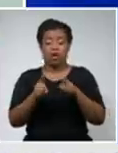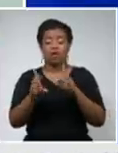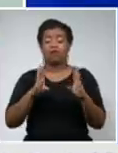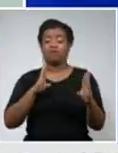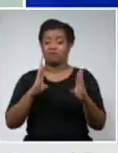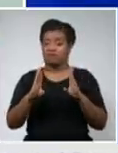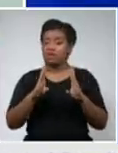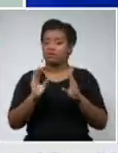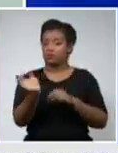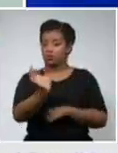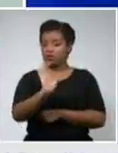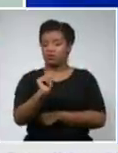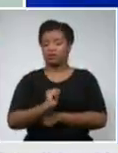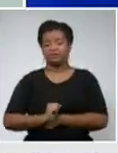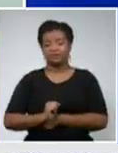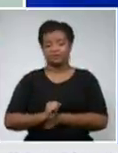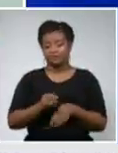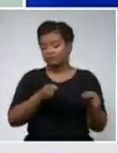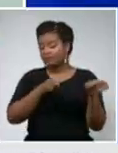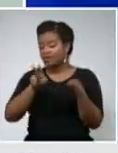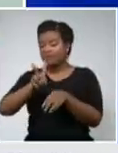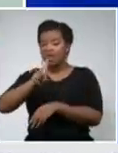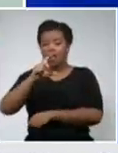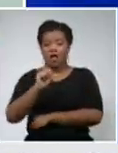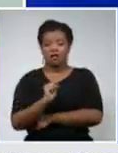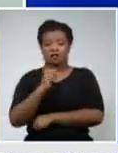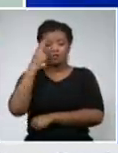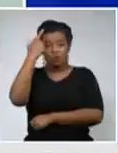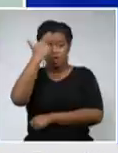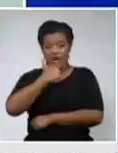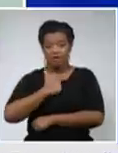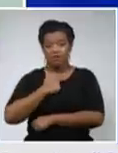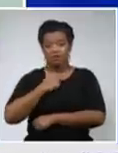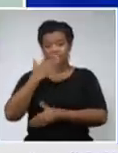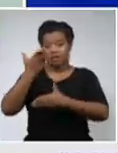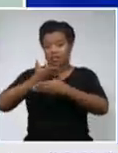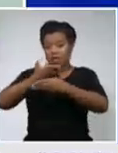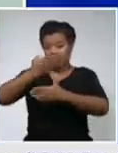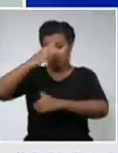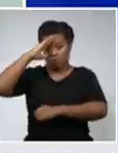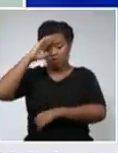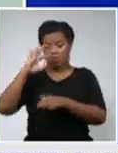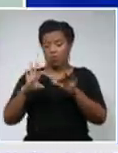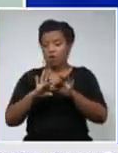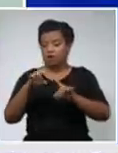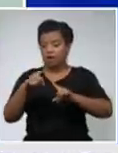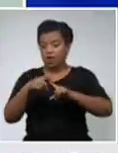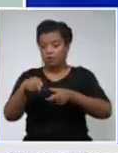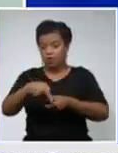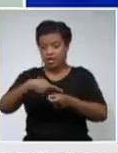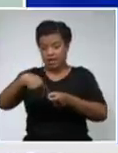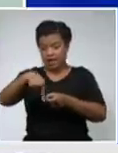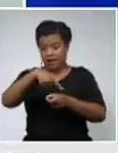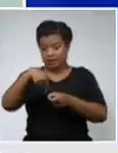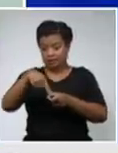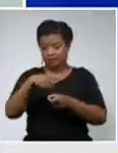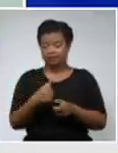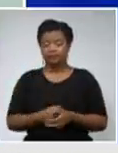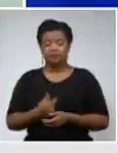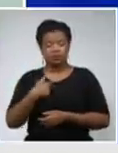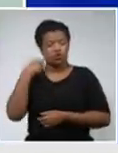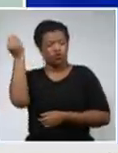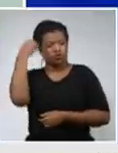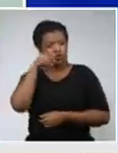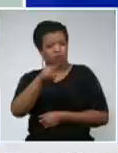de Ávila, Santiago de Cuba, Guantánamo y el municipio especial Isla de la Juventud. Yo sé que ustedes dirán, pero